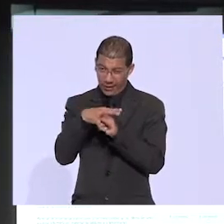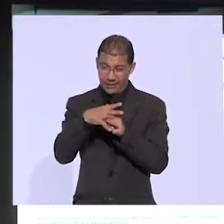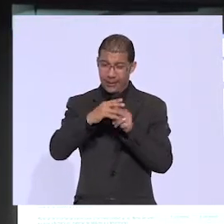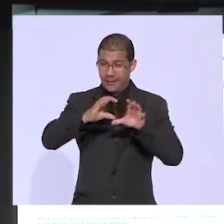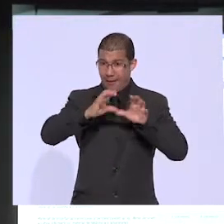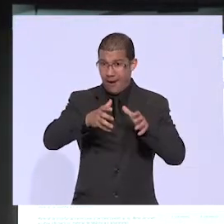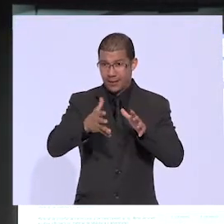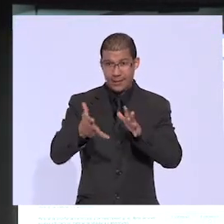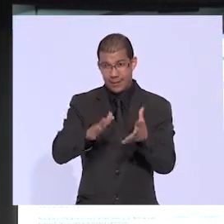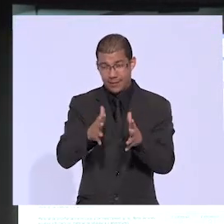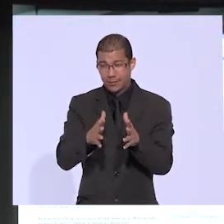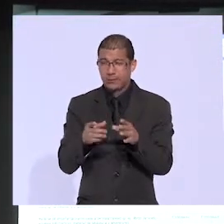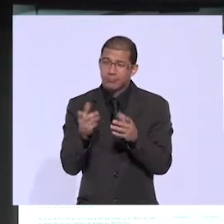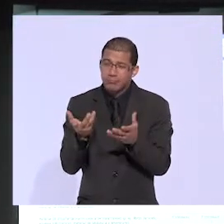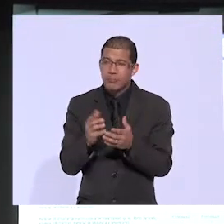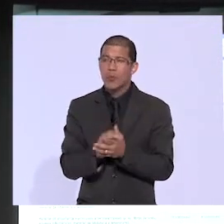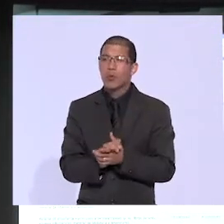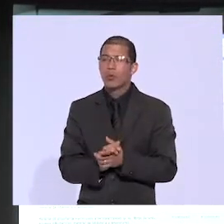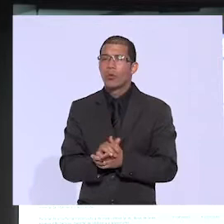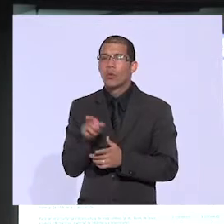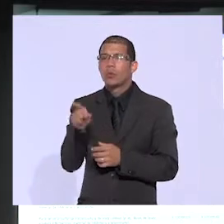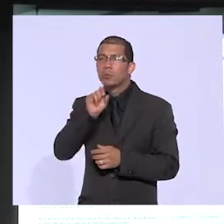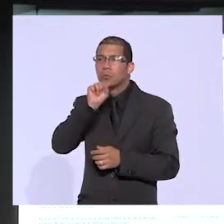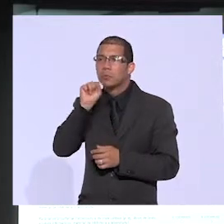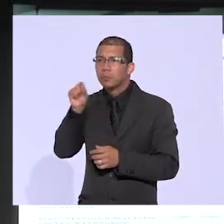nada, muy poco, algo o mucho. Con lo cual,